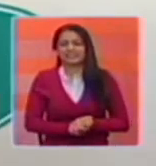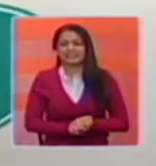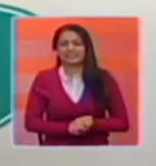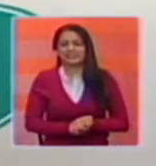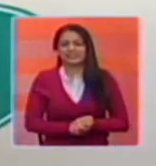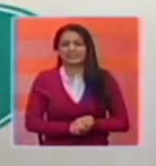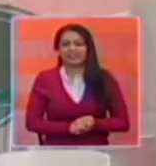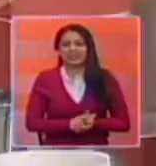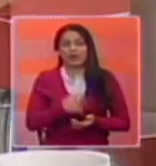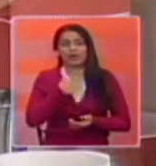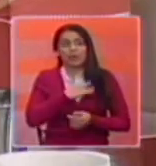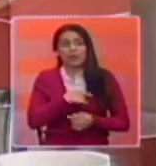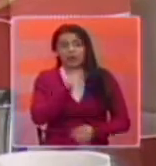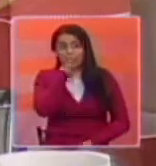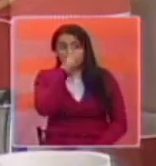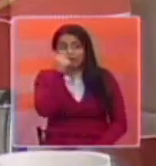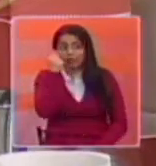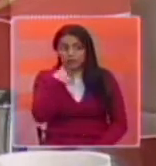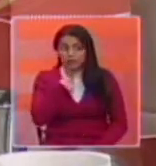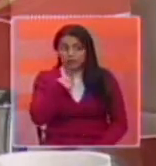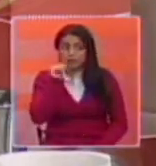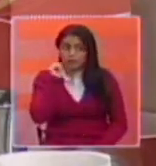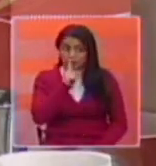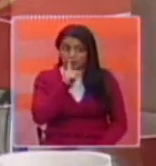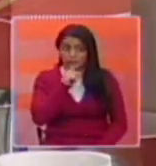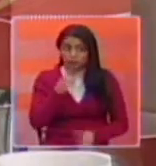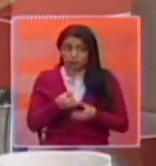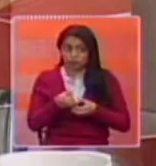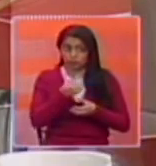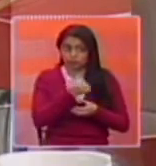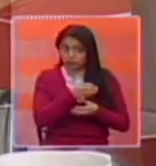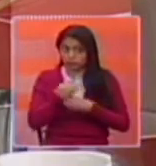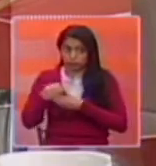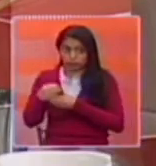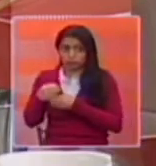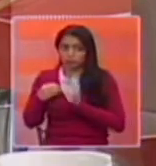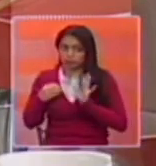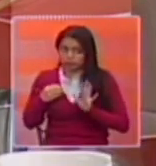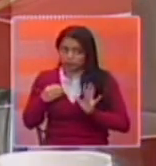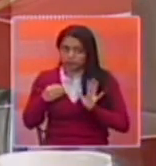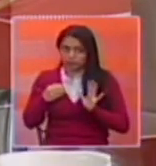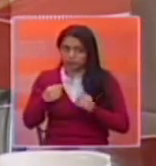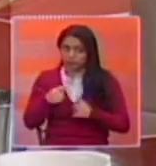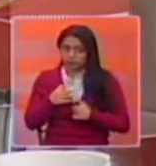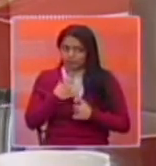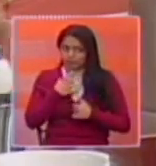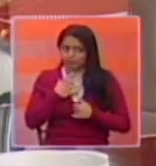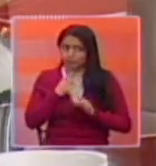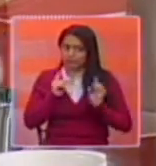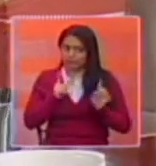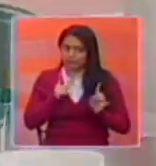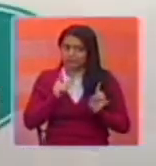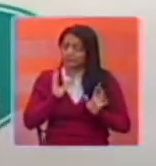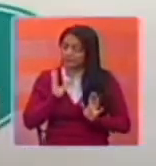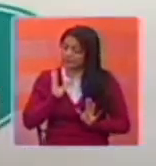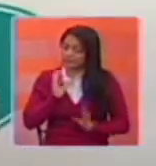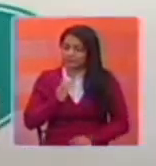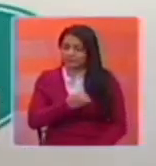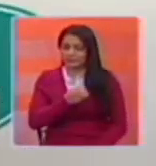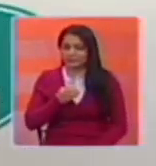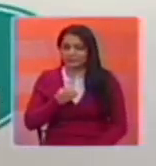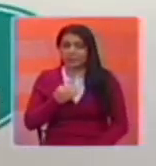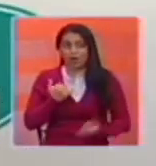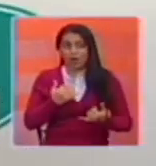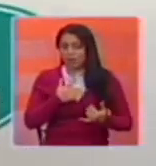No se burle, Cristian, de mí porque usted se queda sin comer cupcake. Y no me haga poner es mal genio porque he venido yo de lo